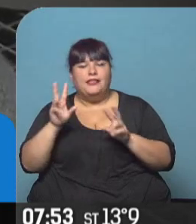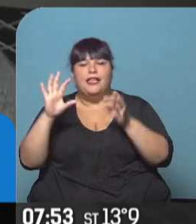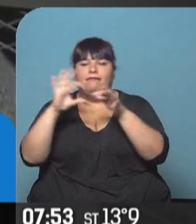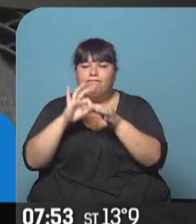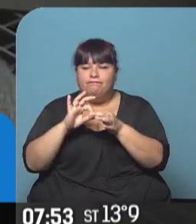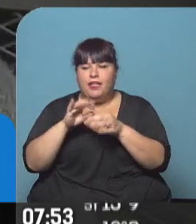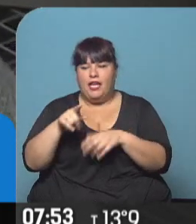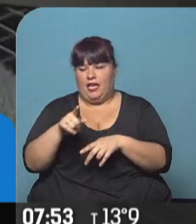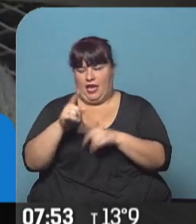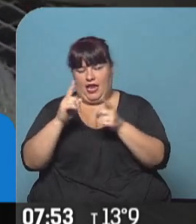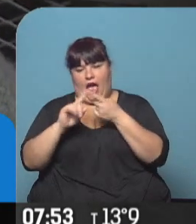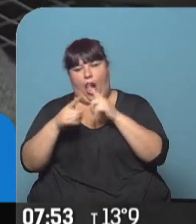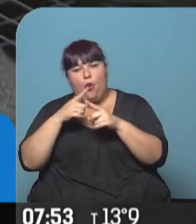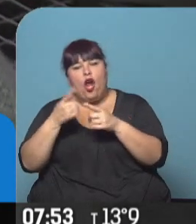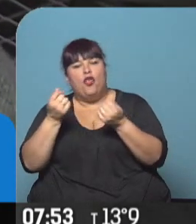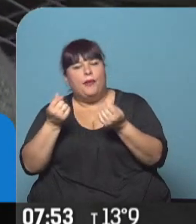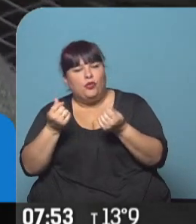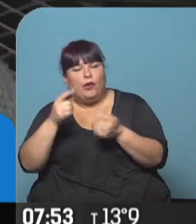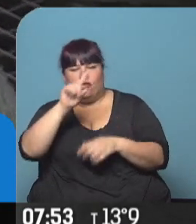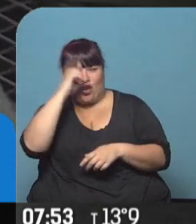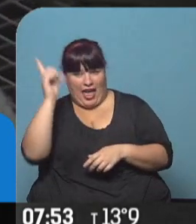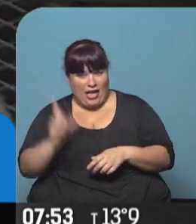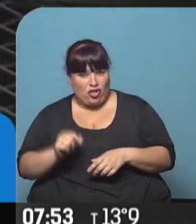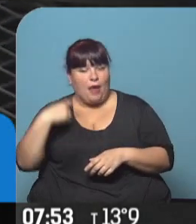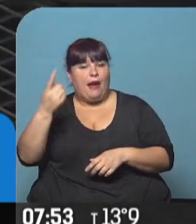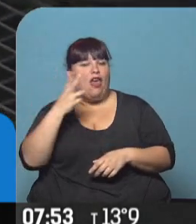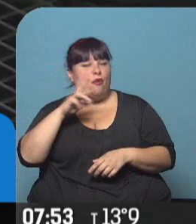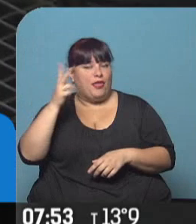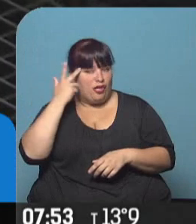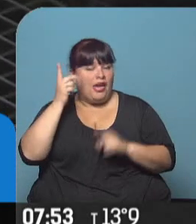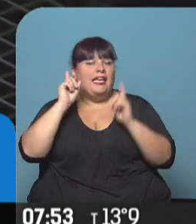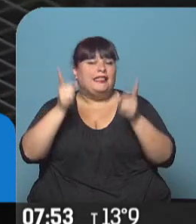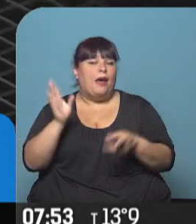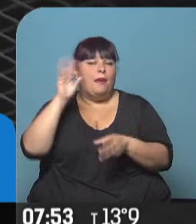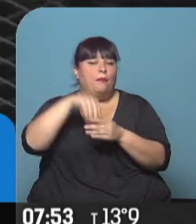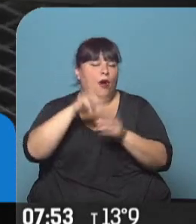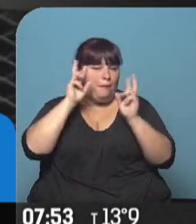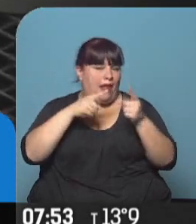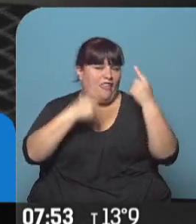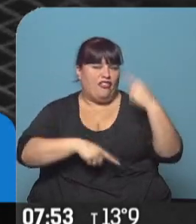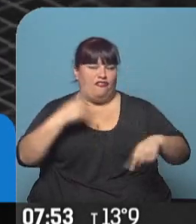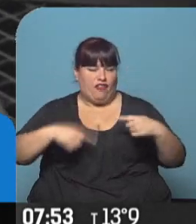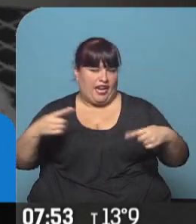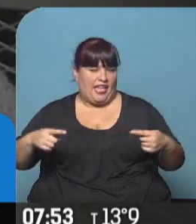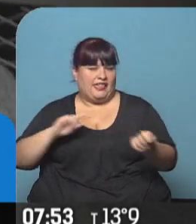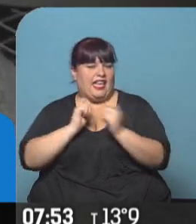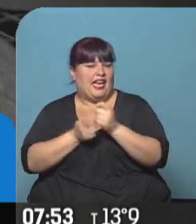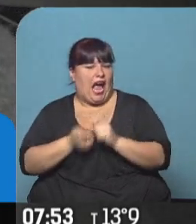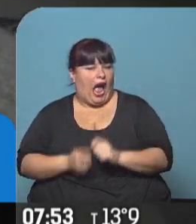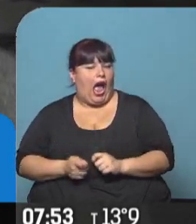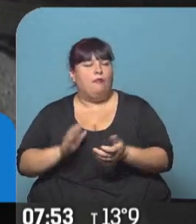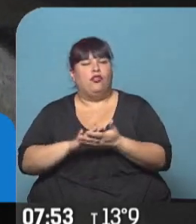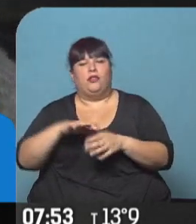el tratamiento del presupuesto nacional en 2018 sino incluir una amplia variedad de reformas en